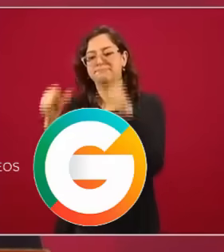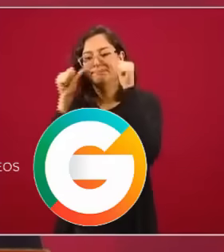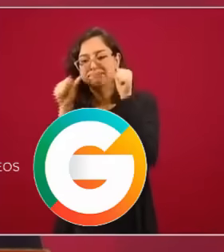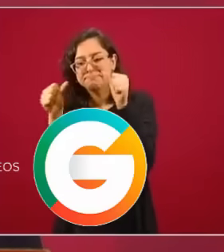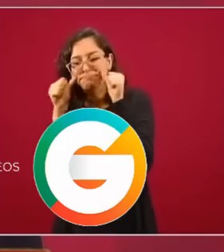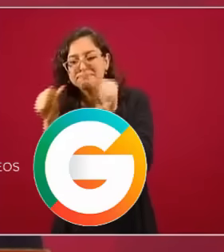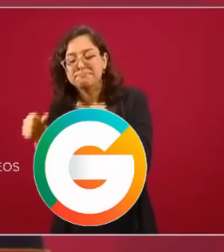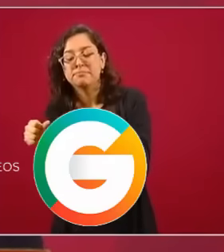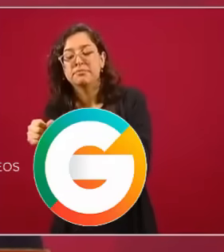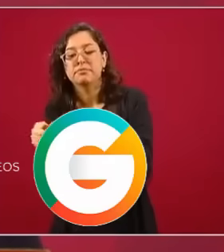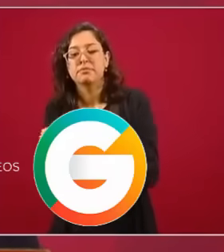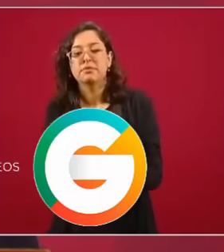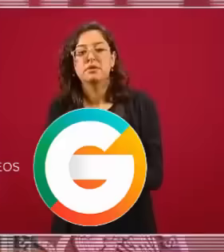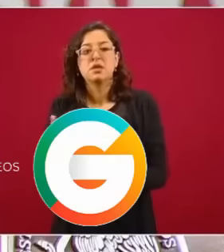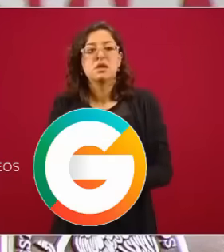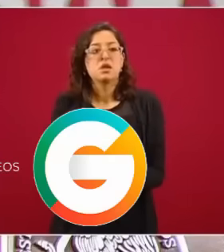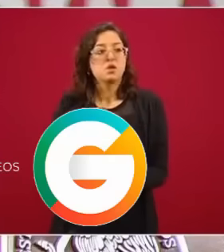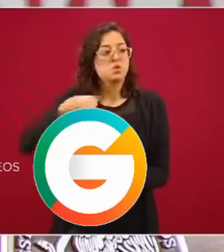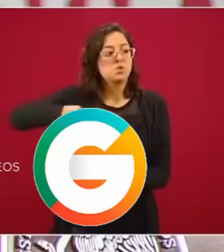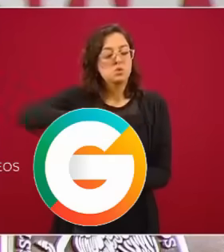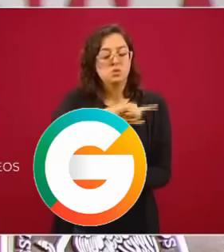cambiar